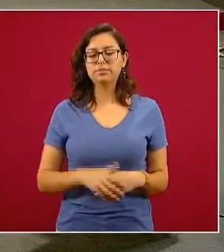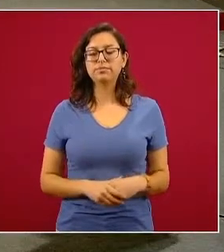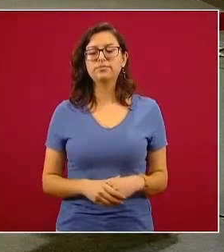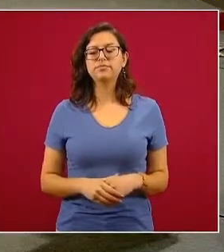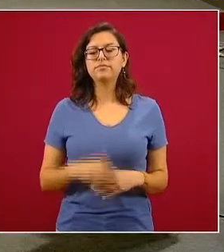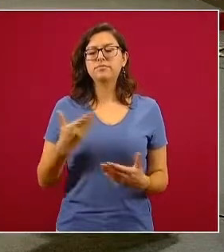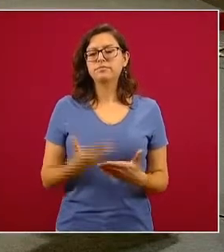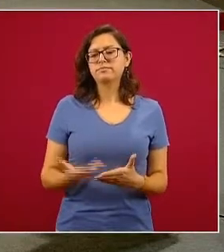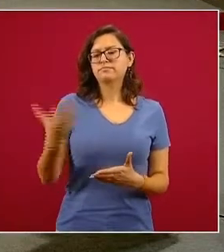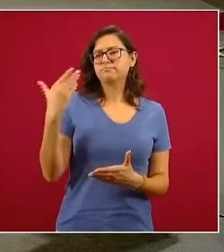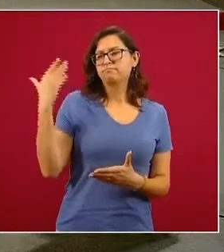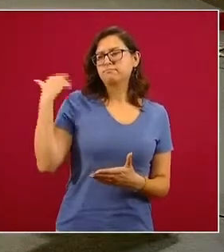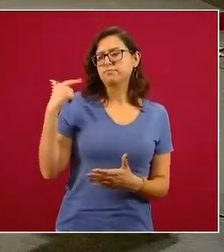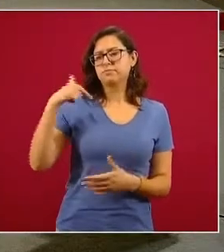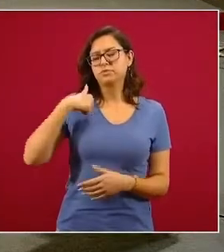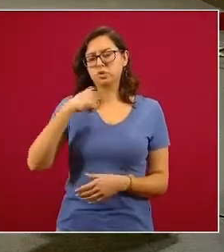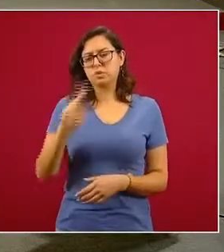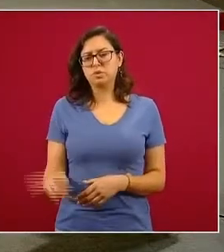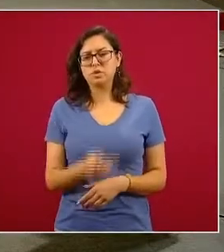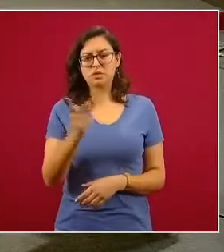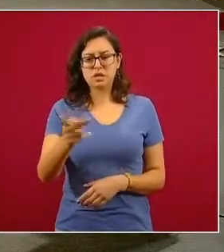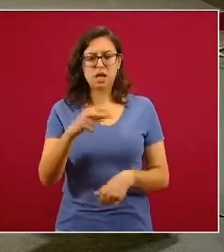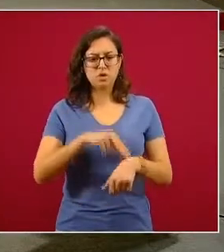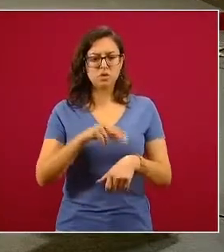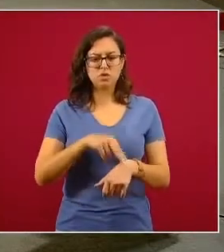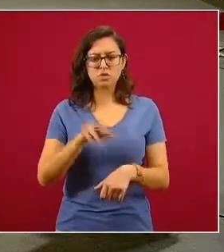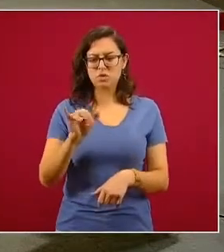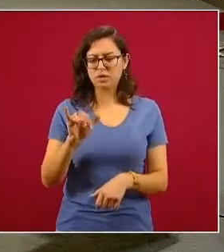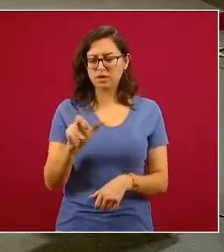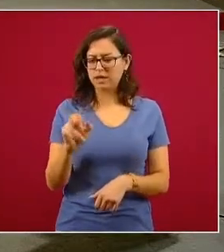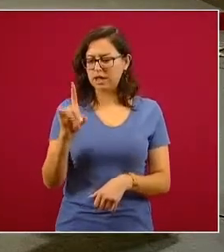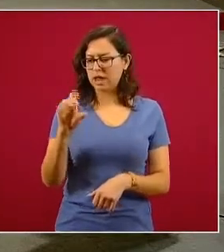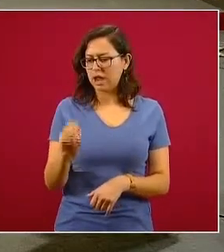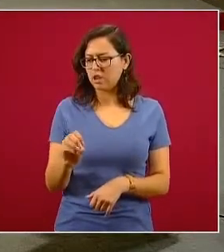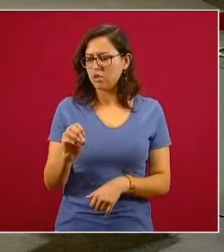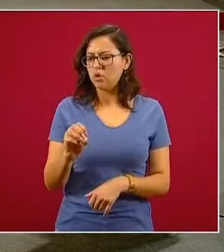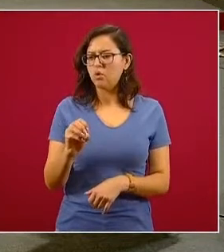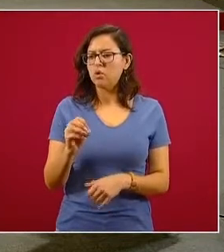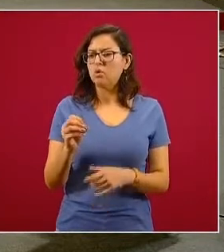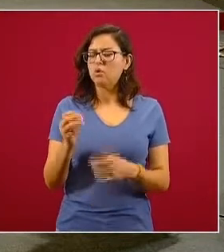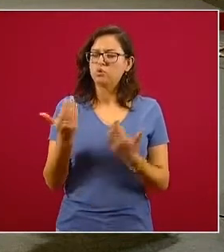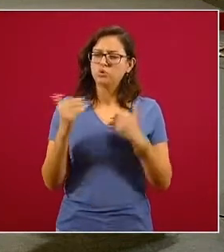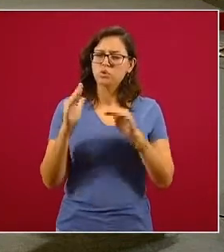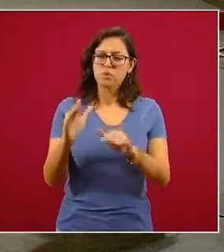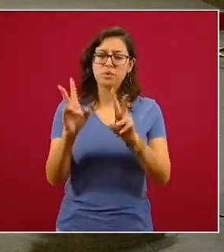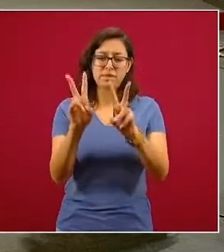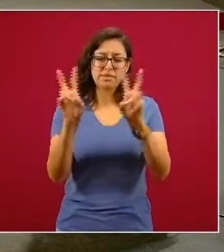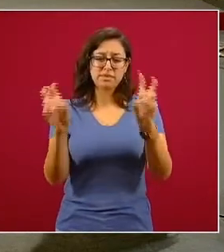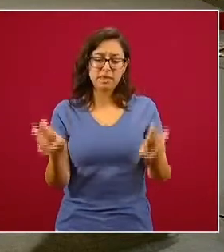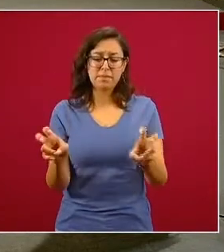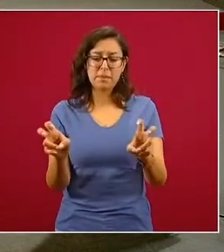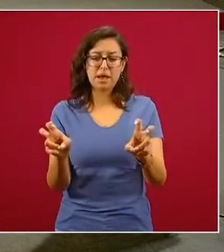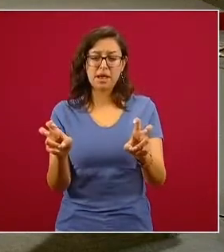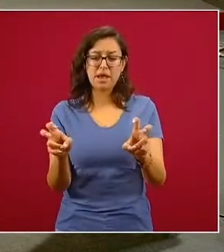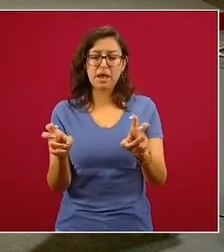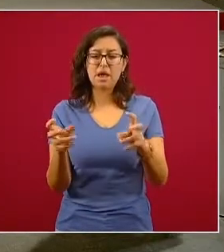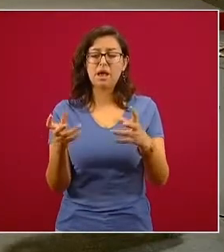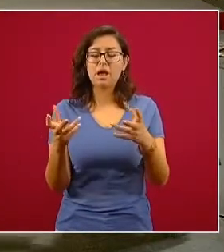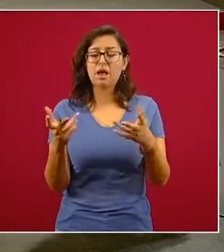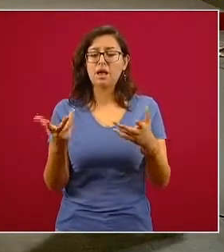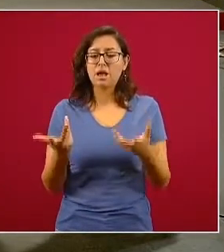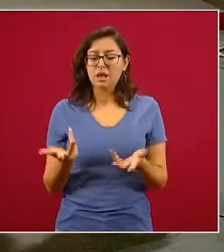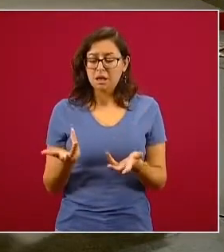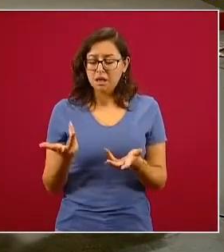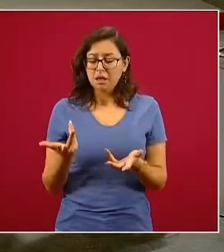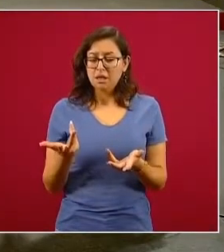semanas pregunté al doctor Ricardo Cortés, si no me recuerdo, sobre una actualización de la afectación de COVID a